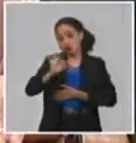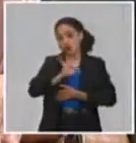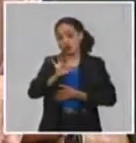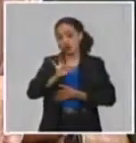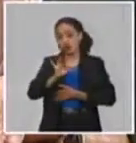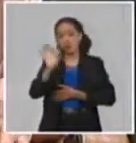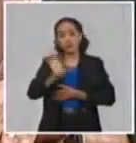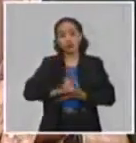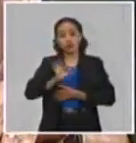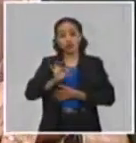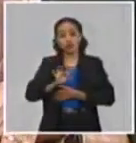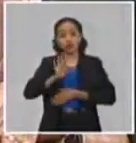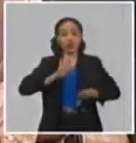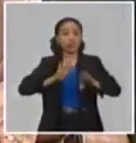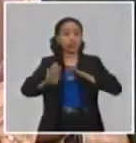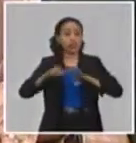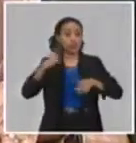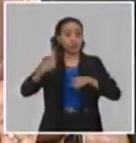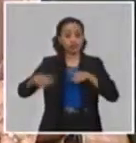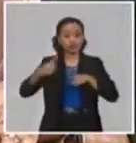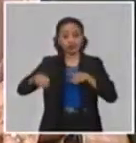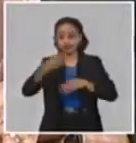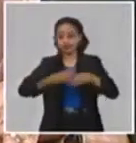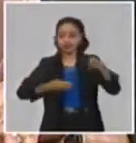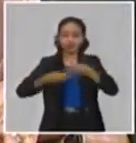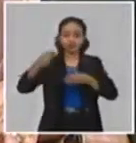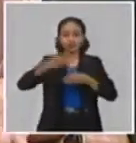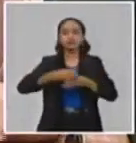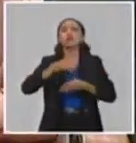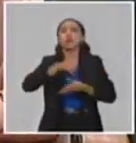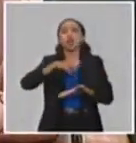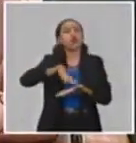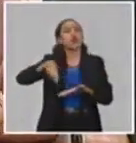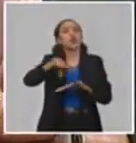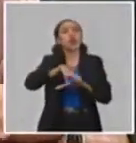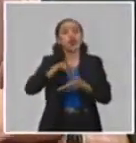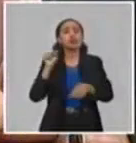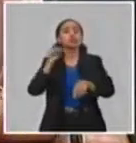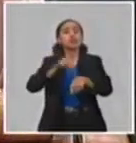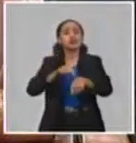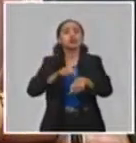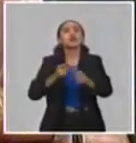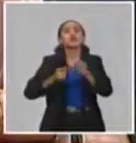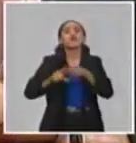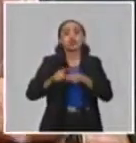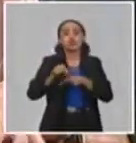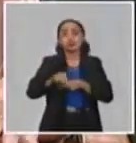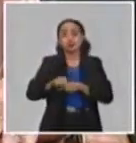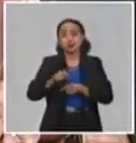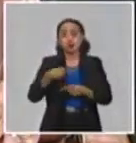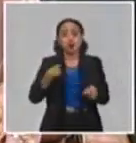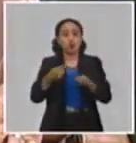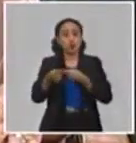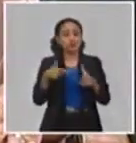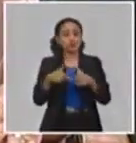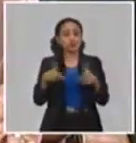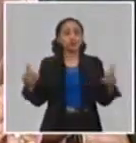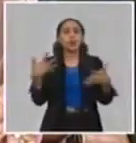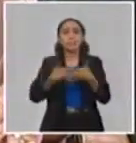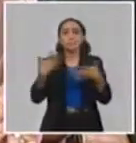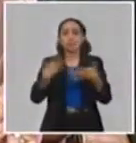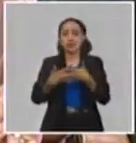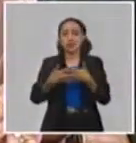88% de las tiendas de materiales tienen terminales de puntos de venta. Y en el comercio mayorista entre empresas se han facturado más